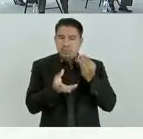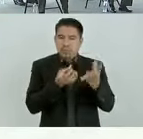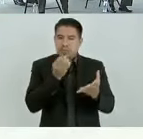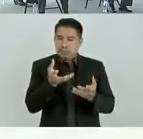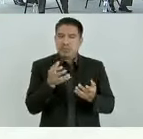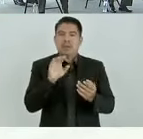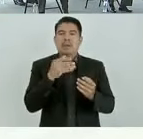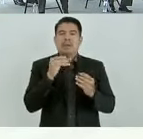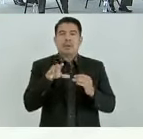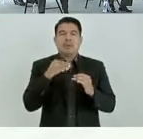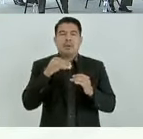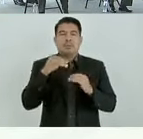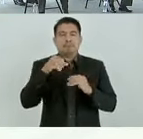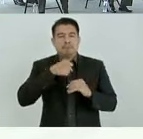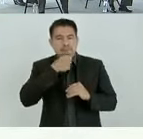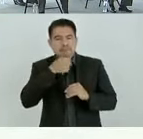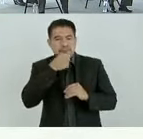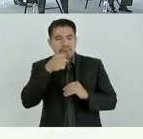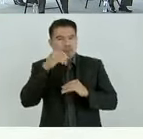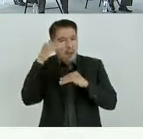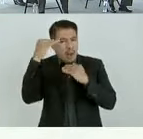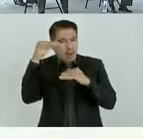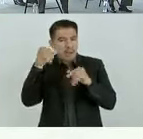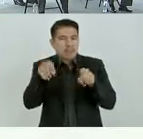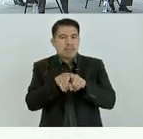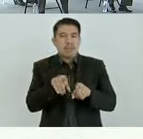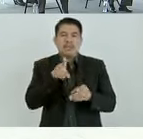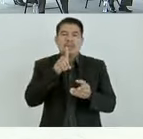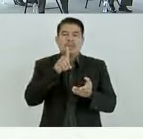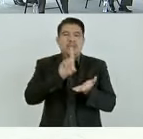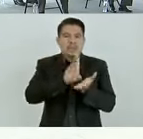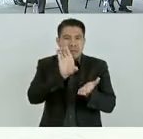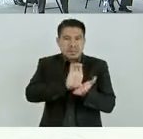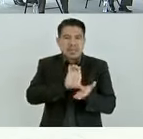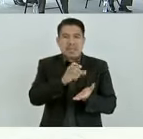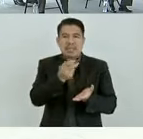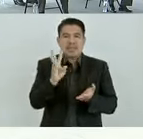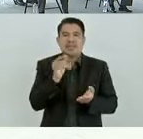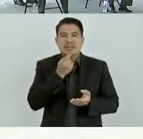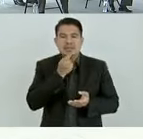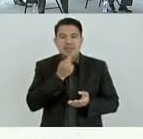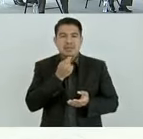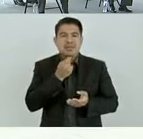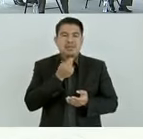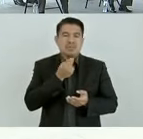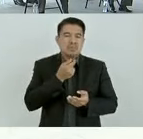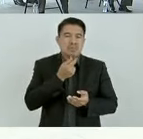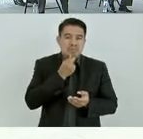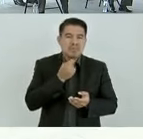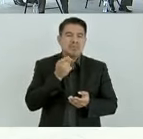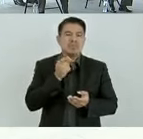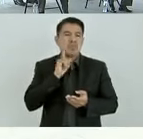mayores, a niñas, niños con discapacidad, las becas,